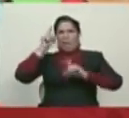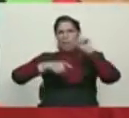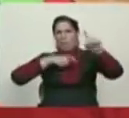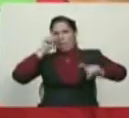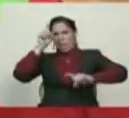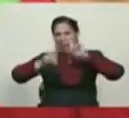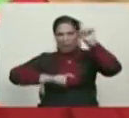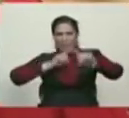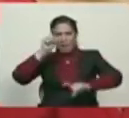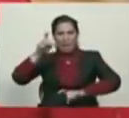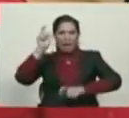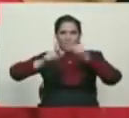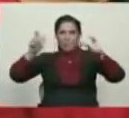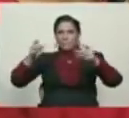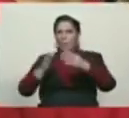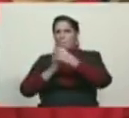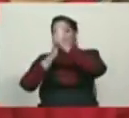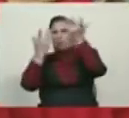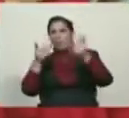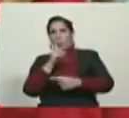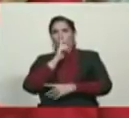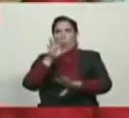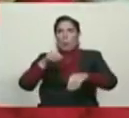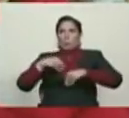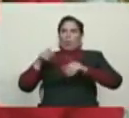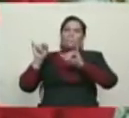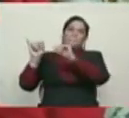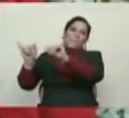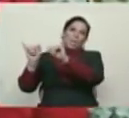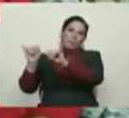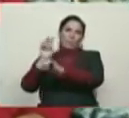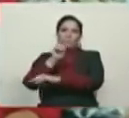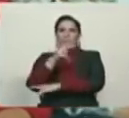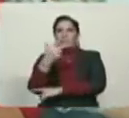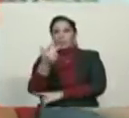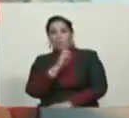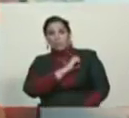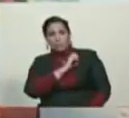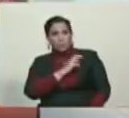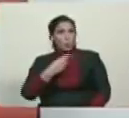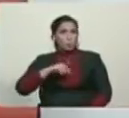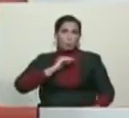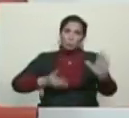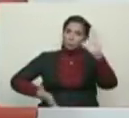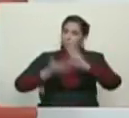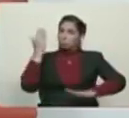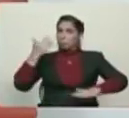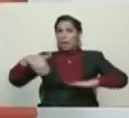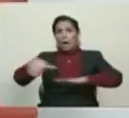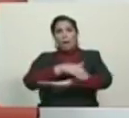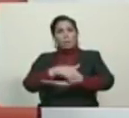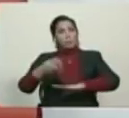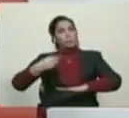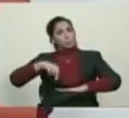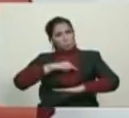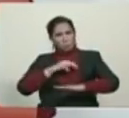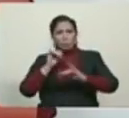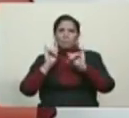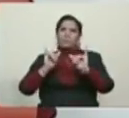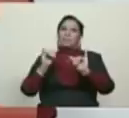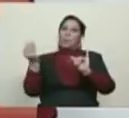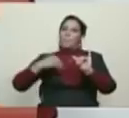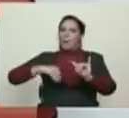dirigentes y los dirigentes se quedan callados. Son los mismos. 23 de enero nosotros saldremos a la calle. También somos los mismos, pero con